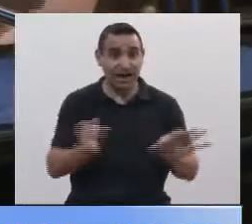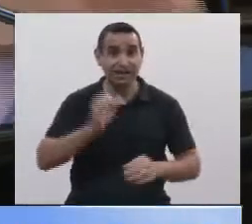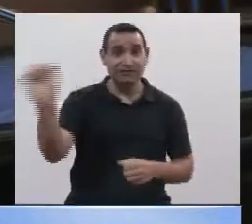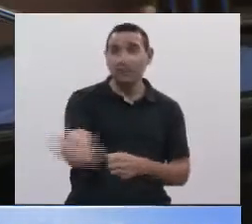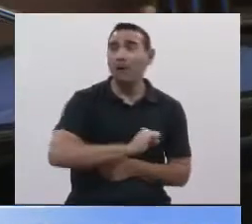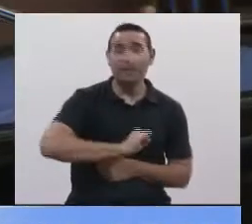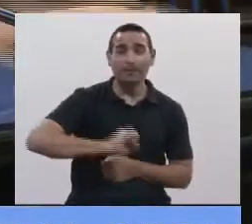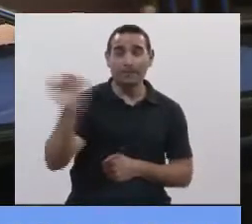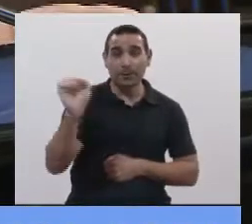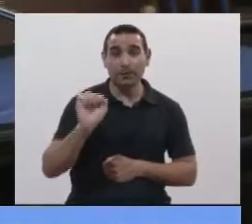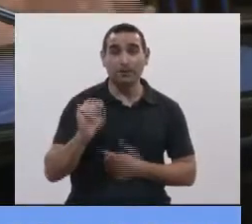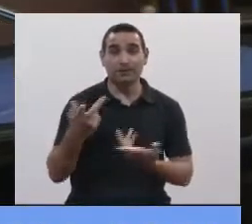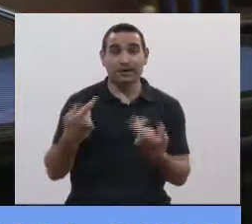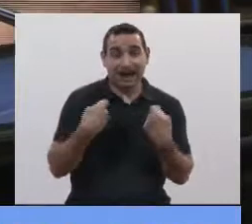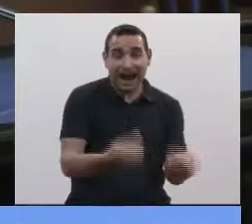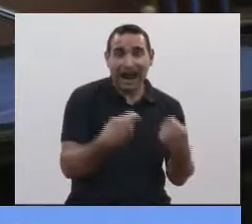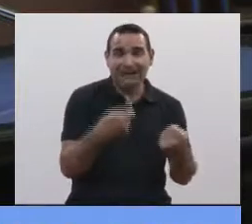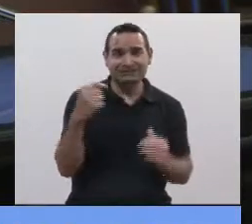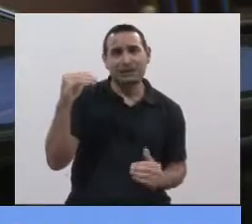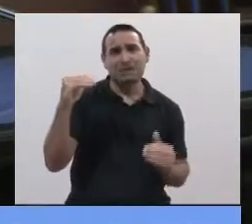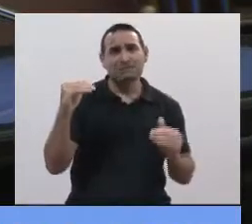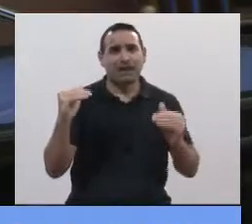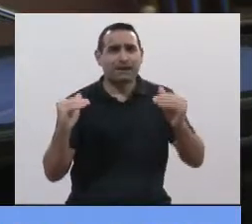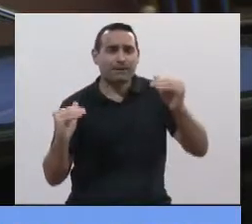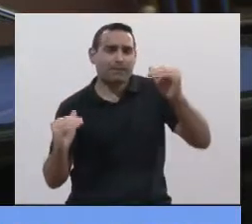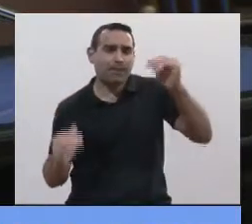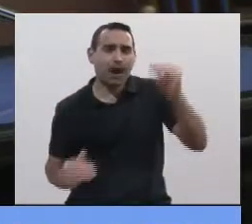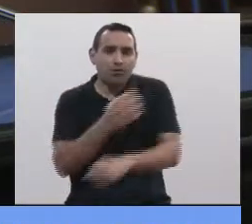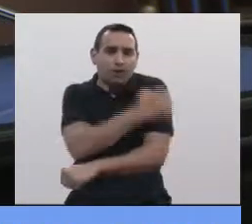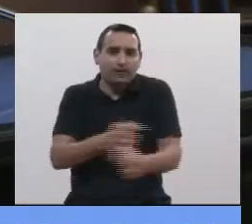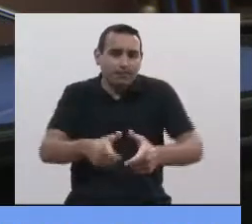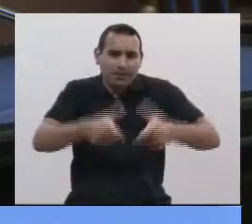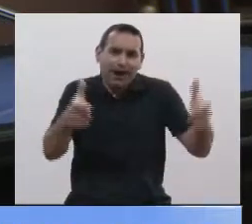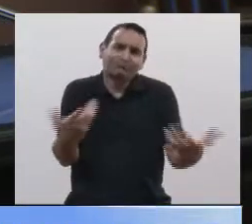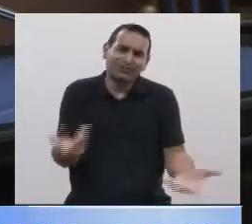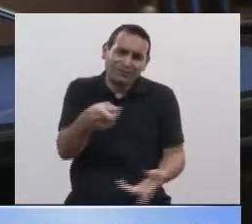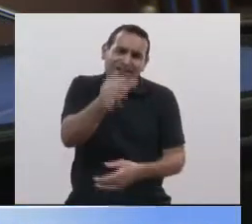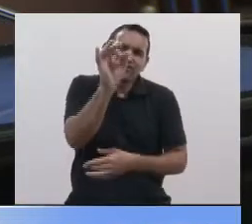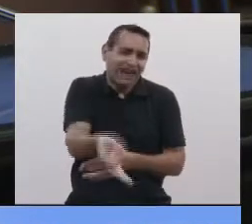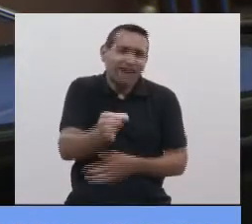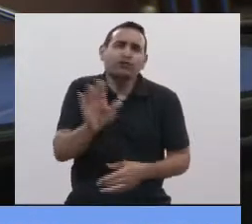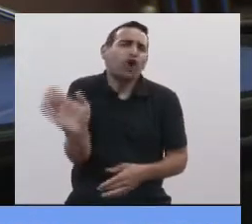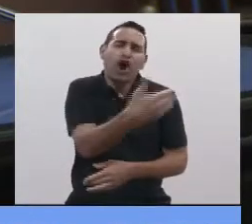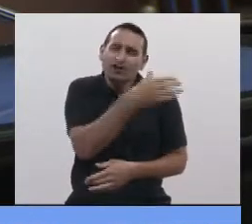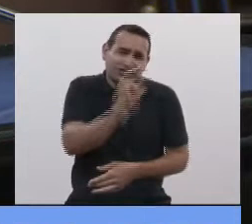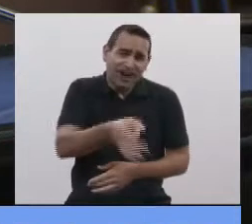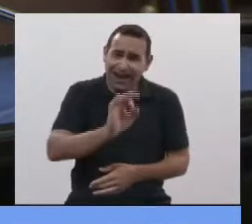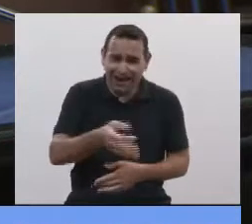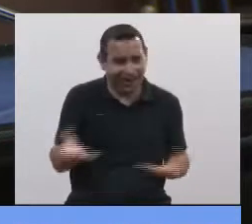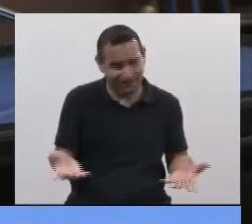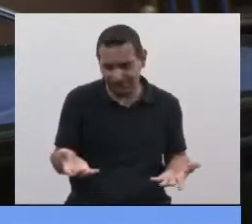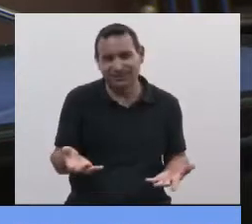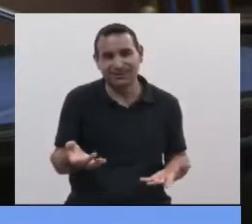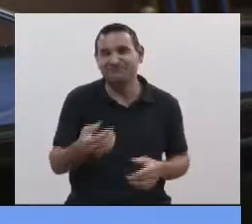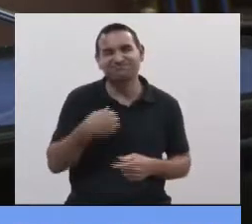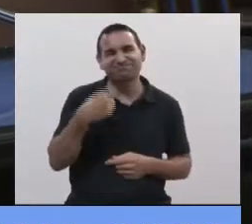el déficit va a ser descontrolado y la pobreza va a ser creciente. Eso lo sabe todos los chicos primarios de economía, así que yo